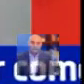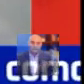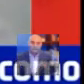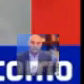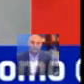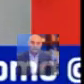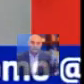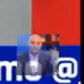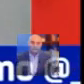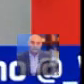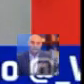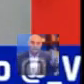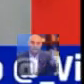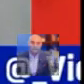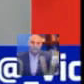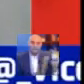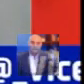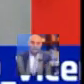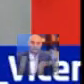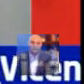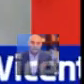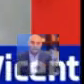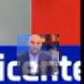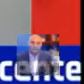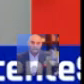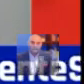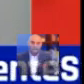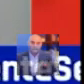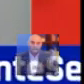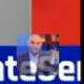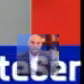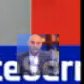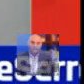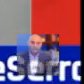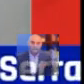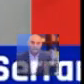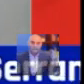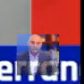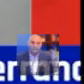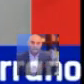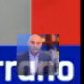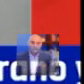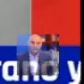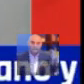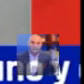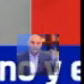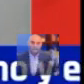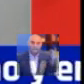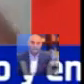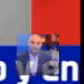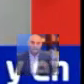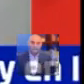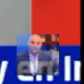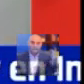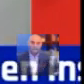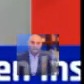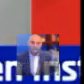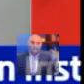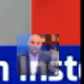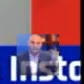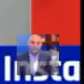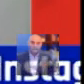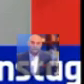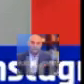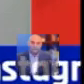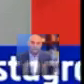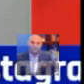exterminando esa violencia implacable y esa cólera asesina que conducía las políticas